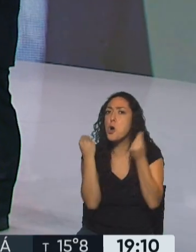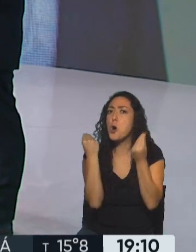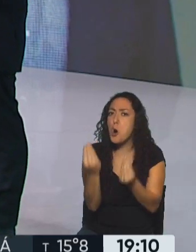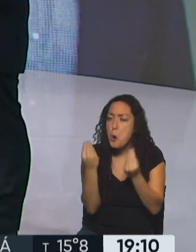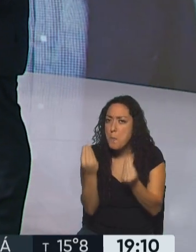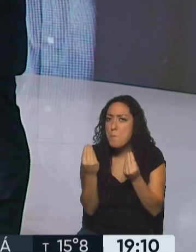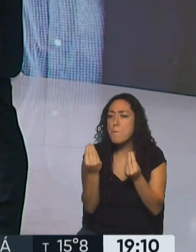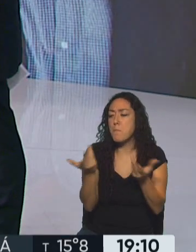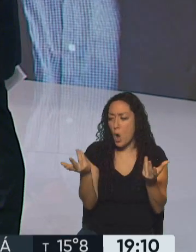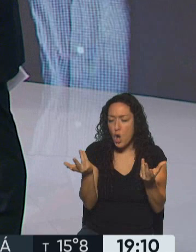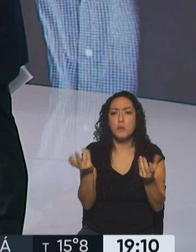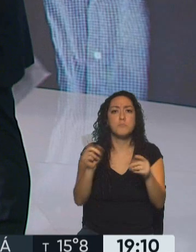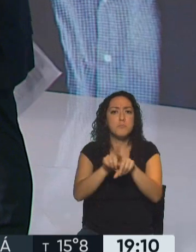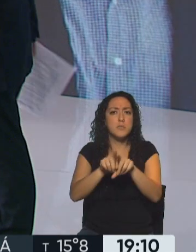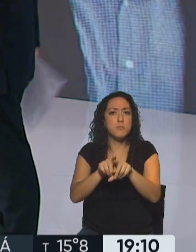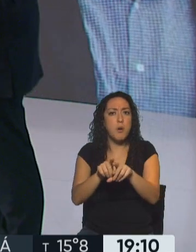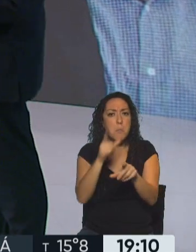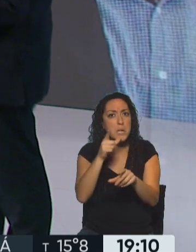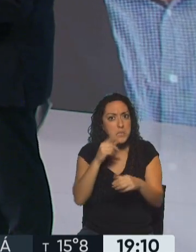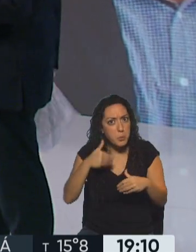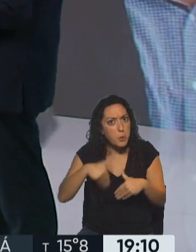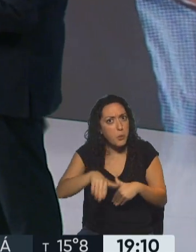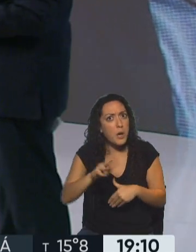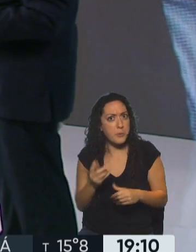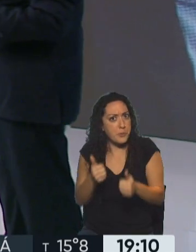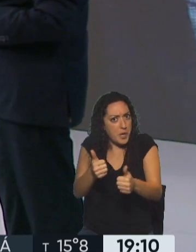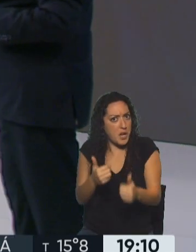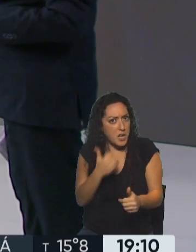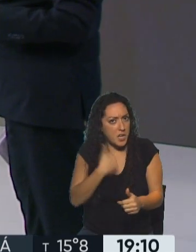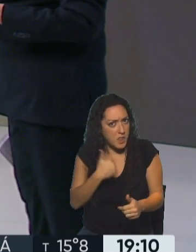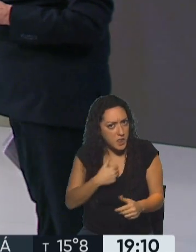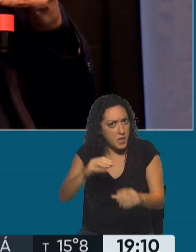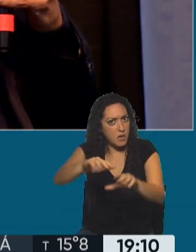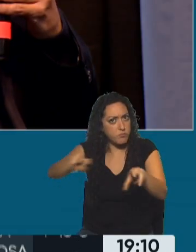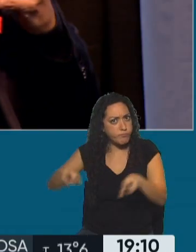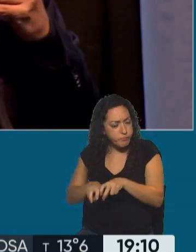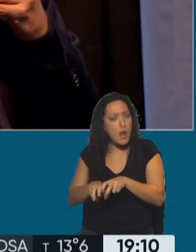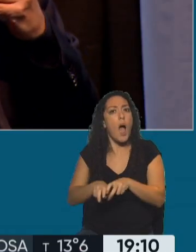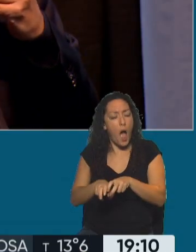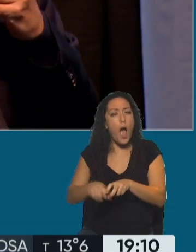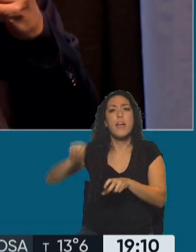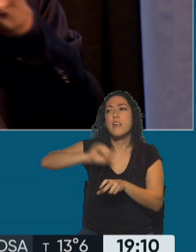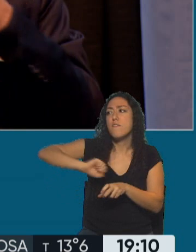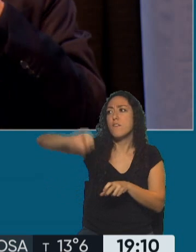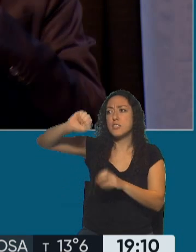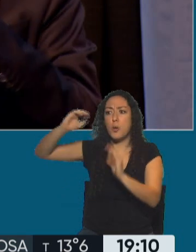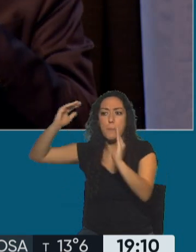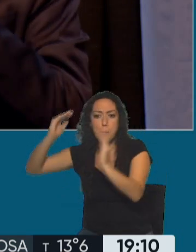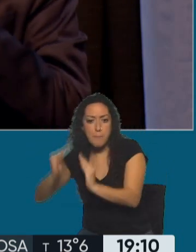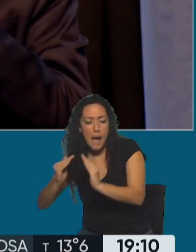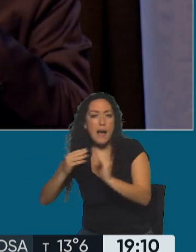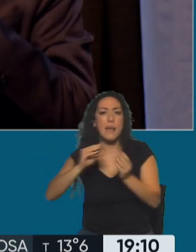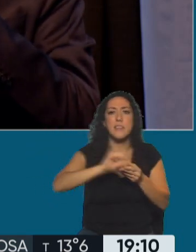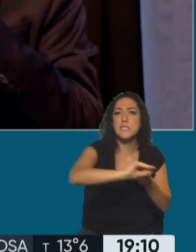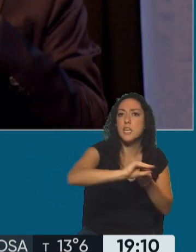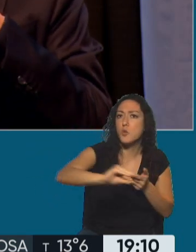esos números que son en parte alentadores? Totalmente. Ese, junto con la baja de la inflación, son dos de los principales desafíos